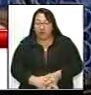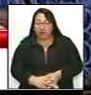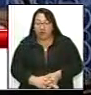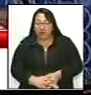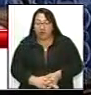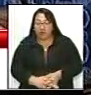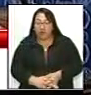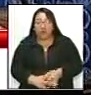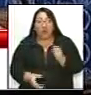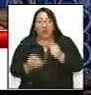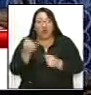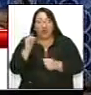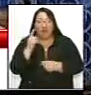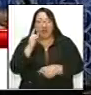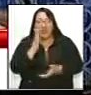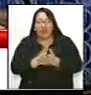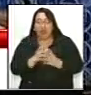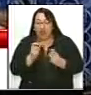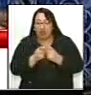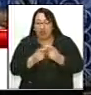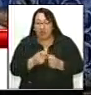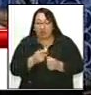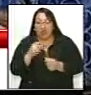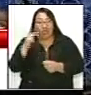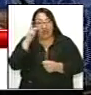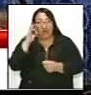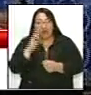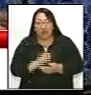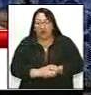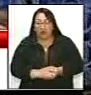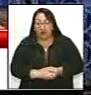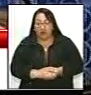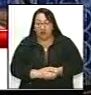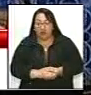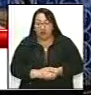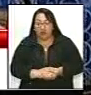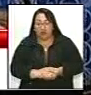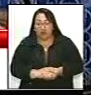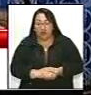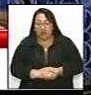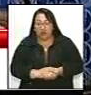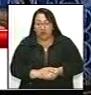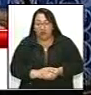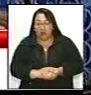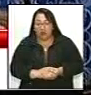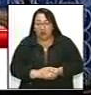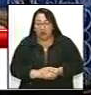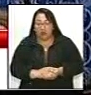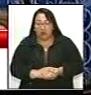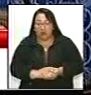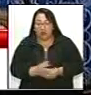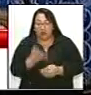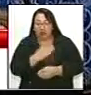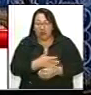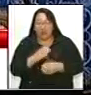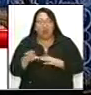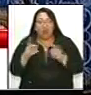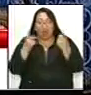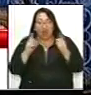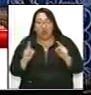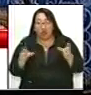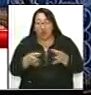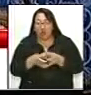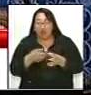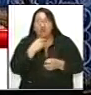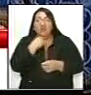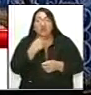para sancionar al congresista Kenji Fujimori. En aquella oportunidad se hizo un acuerdo en la Junta